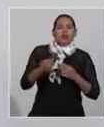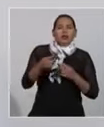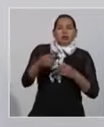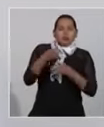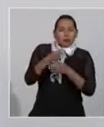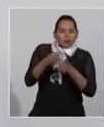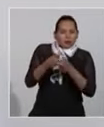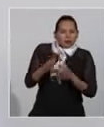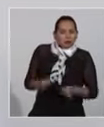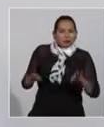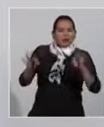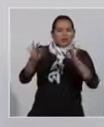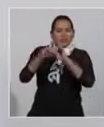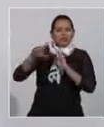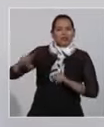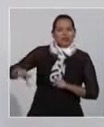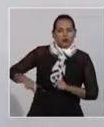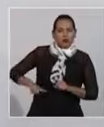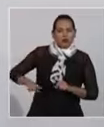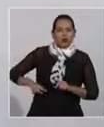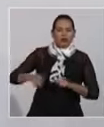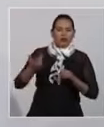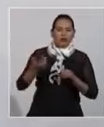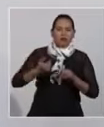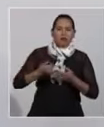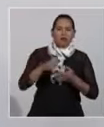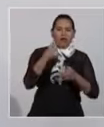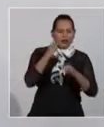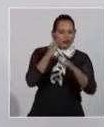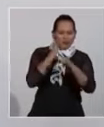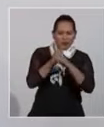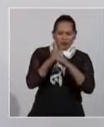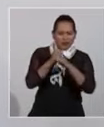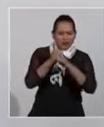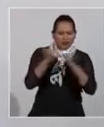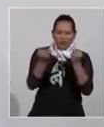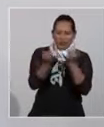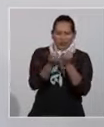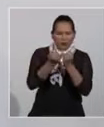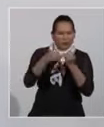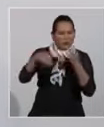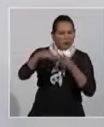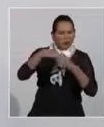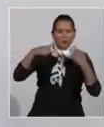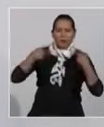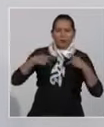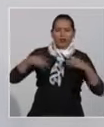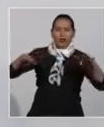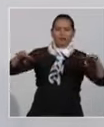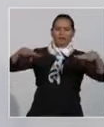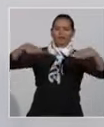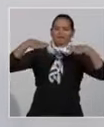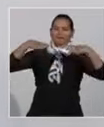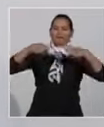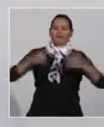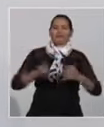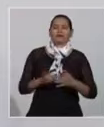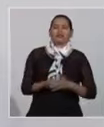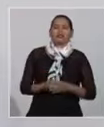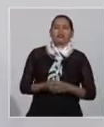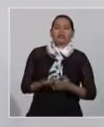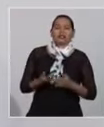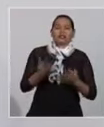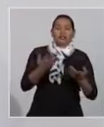gobierno, vamos a tener subastas inversas por internet abiertas a todo el público para que la puedan ver. Y ahí sí, en caso de empate, el criterio va a